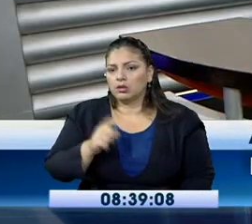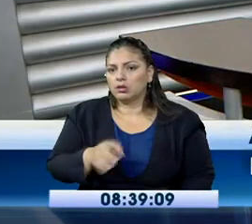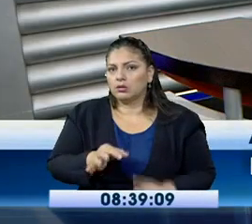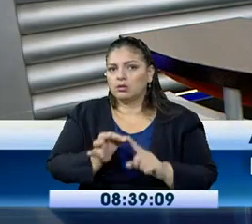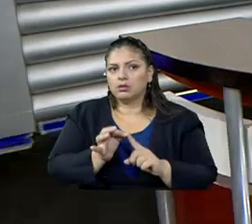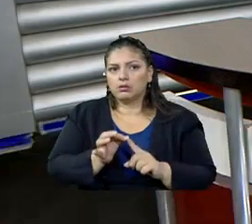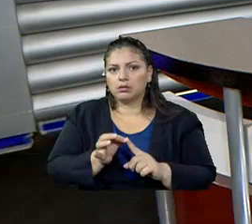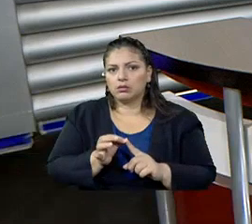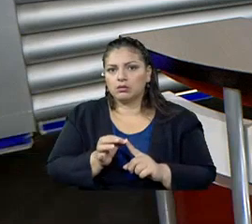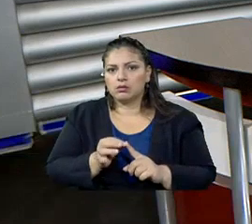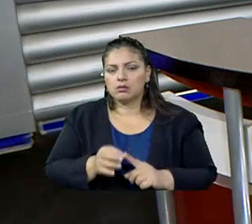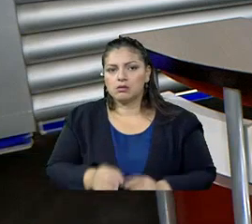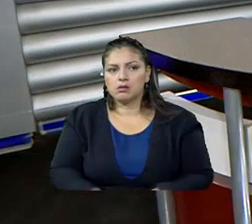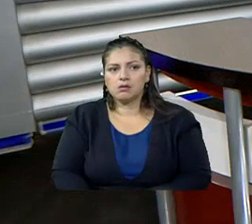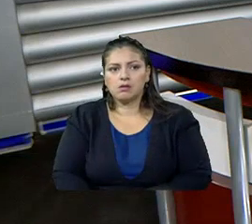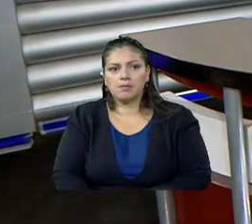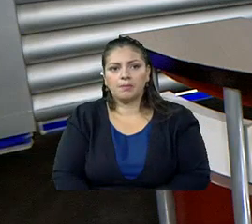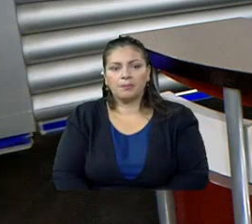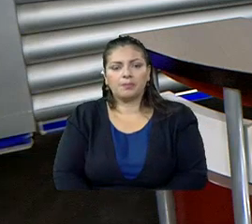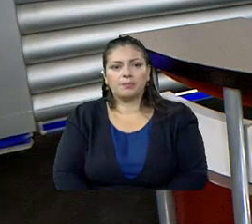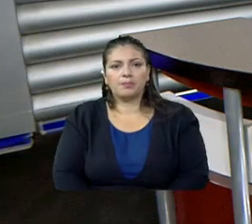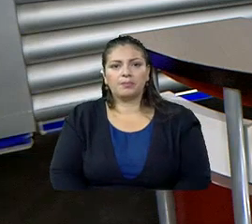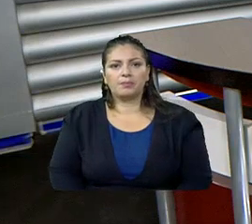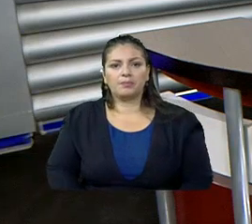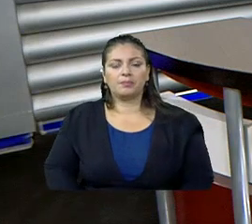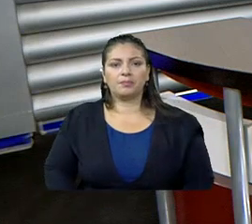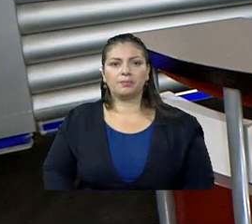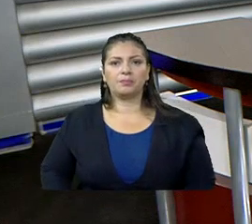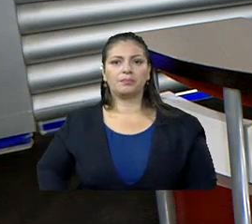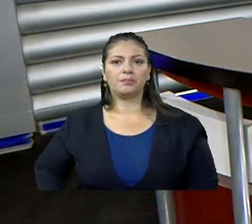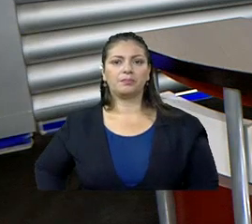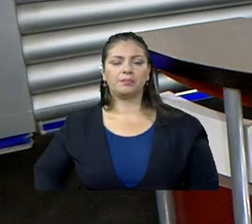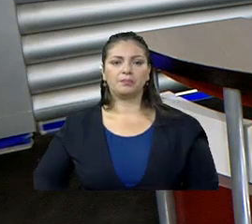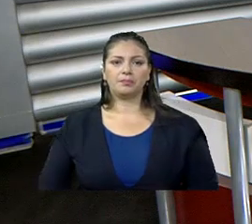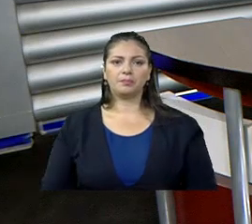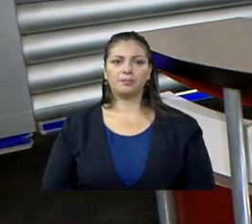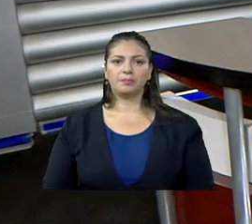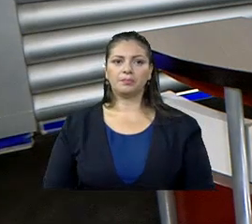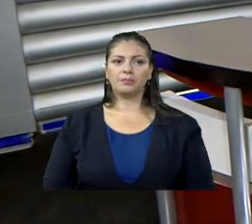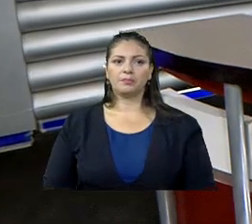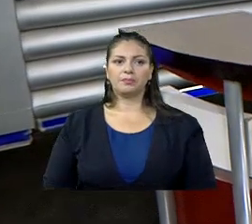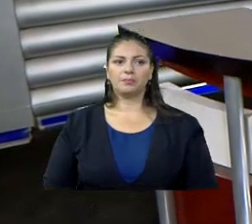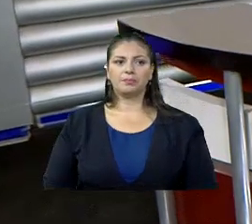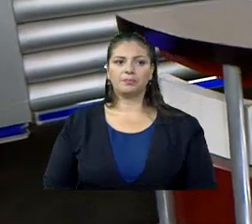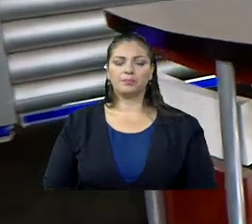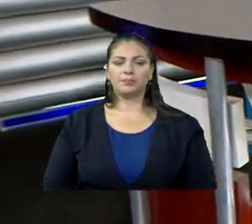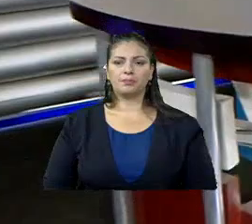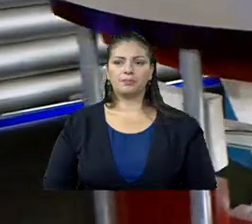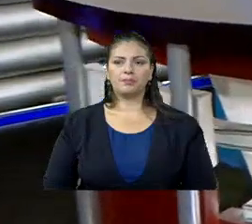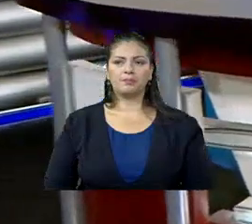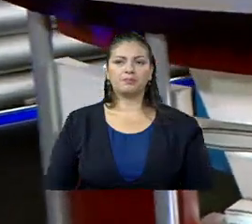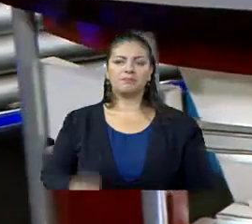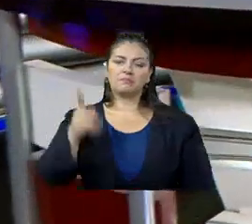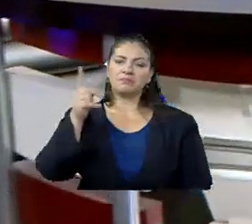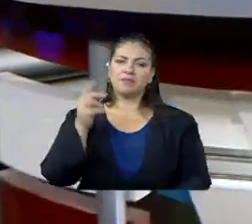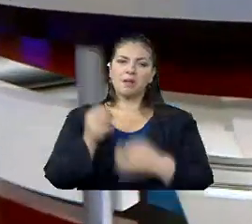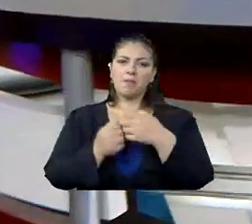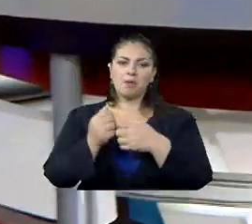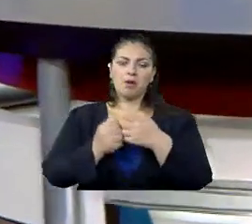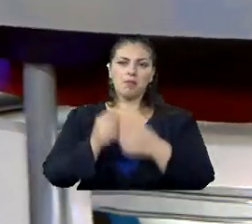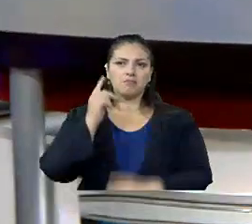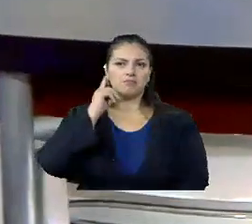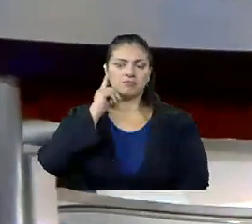Para lograrlo. Estamos ahorita coordinando con el banco para ver si el banco lo saca. Bueno, parece que tenemos problemas con el audio